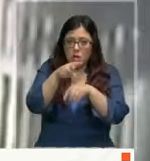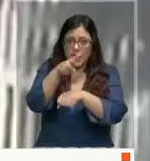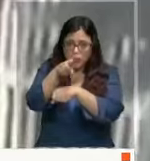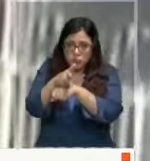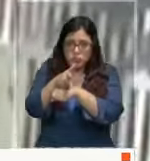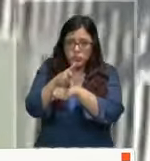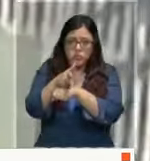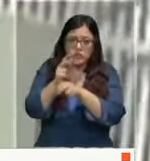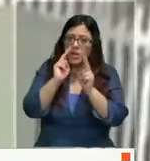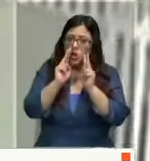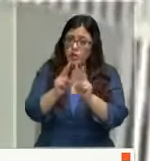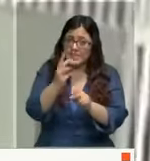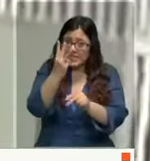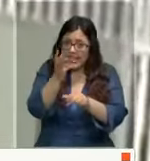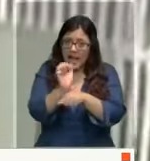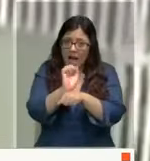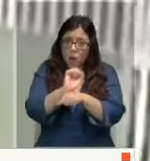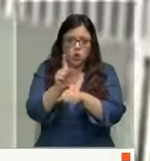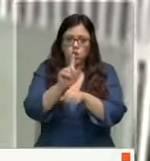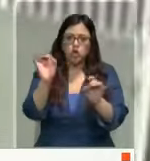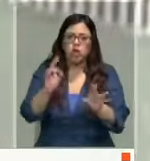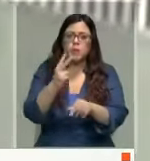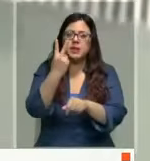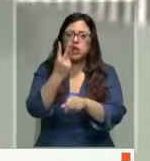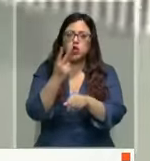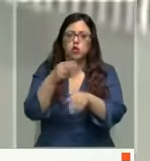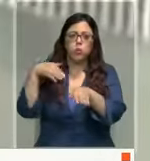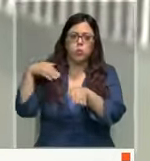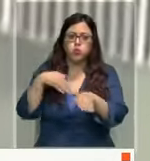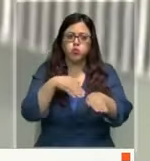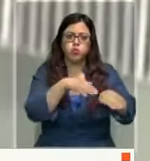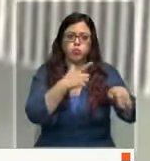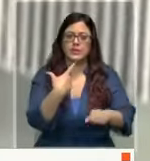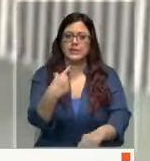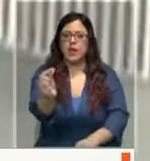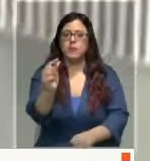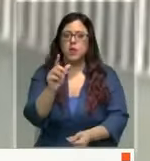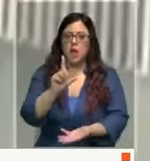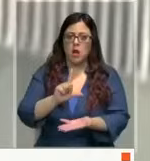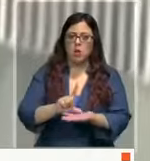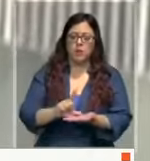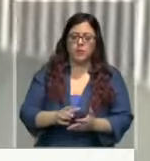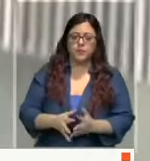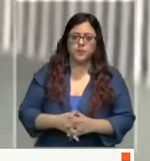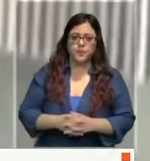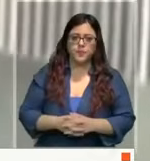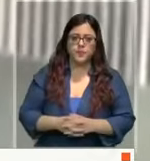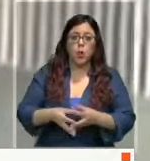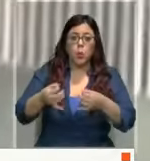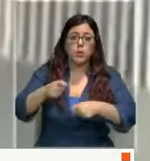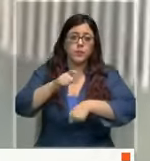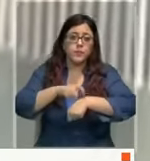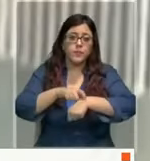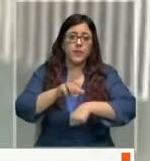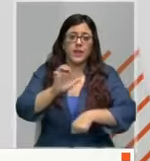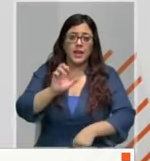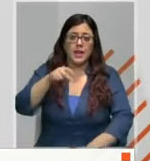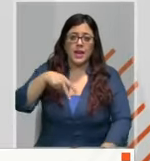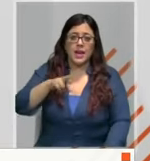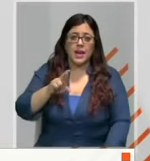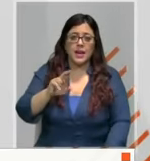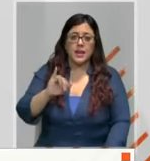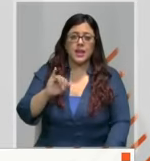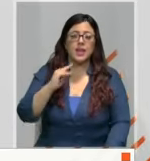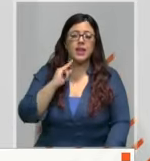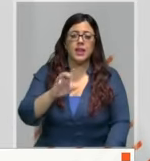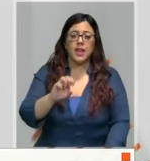ya no se ven tres vehículos, ahora son solo dos, escapando rápidamente del lugar. A esa hora, Enrique Reyman, de 37